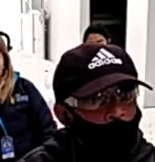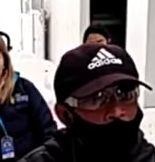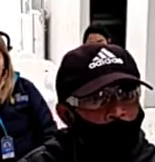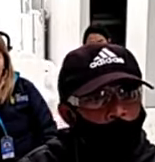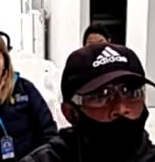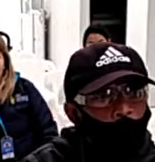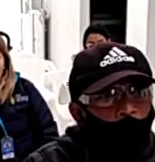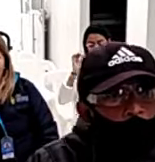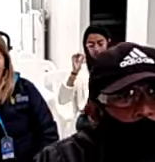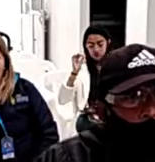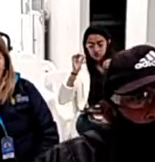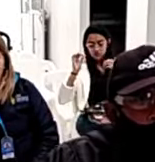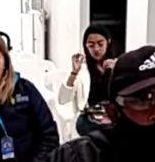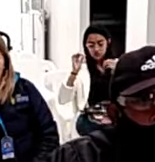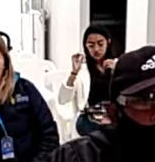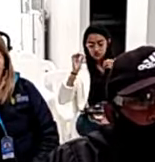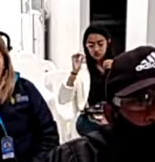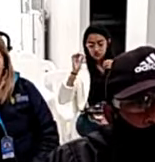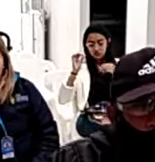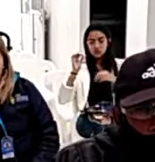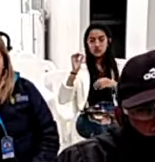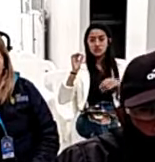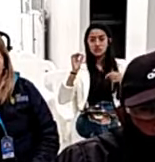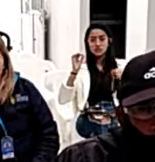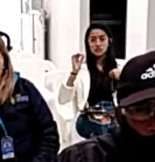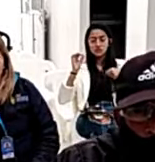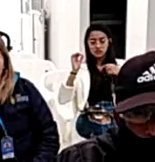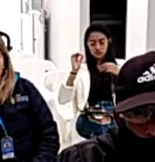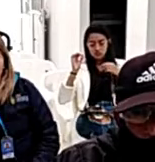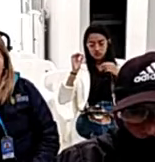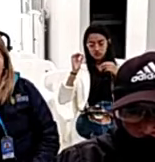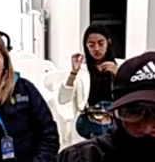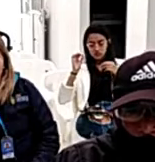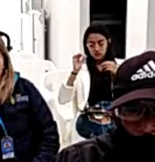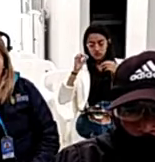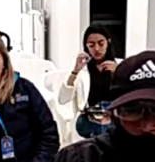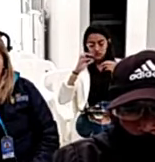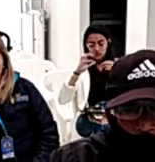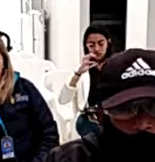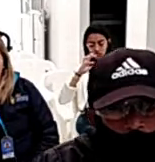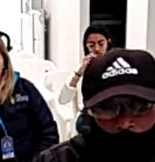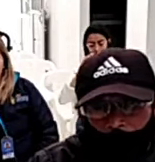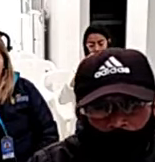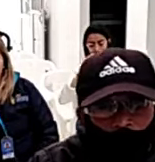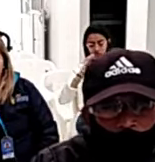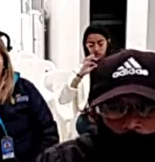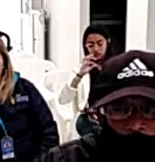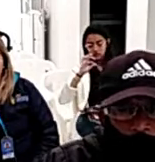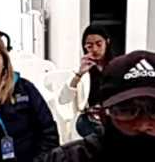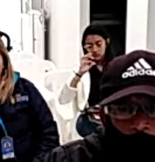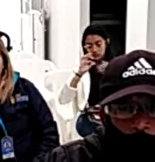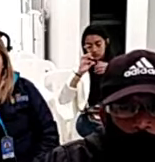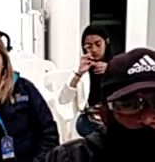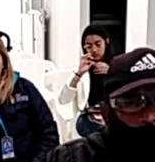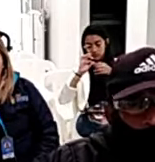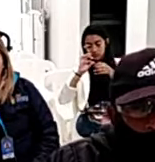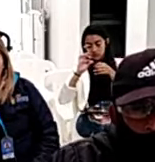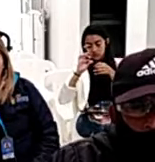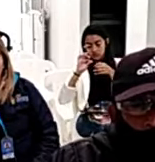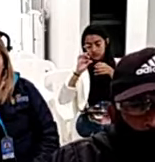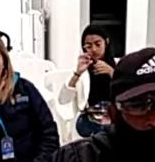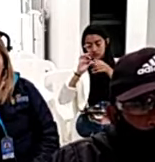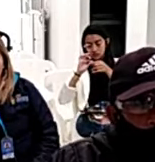Tratar de cuidar y mirar quién lo está haciendo e informar, como muchas veces lo he hecho yo. Yo donde paso, yo tomo la foto, envío,